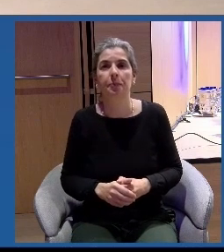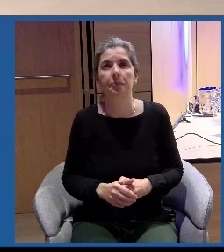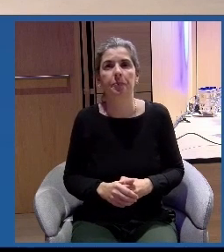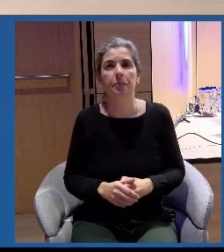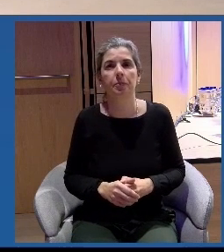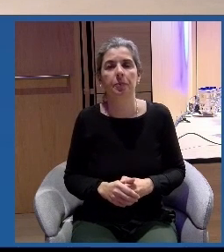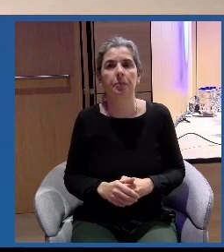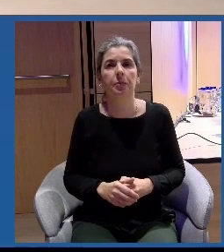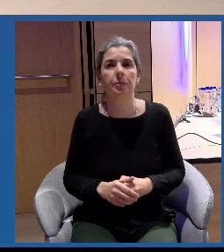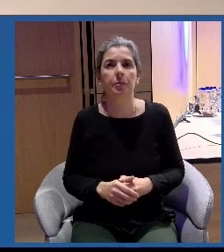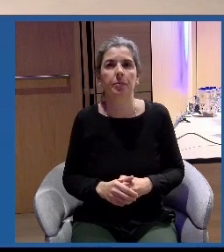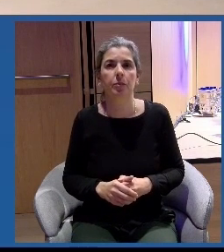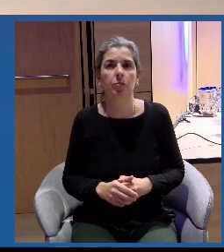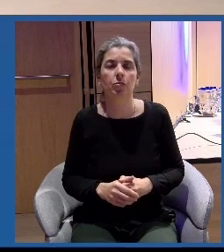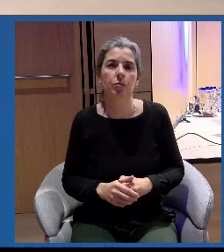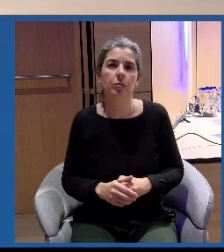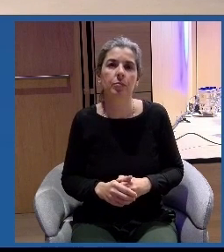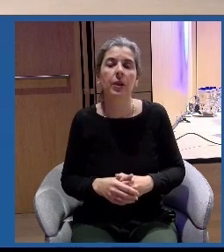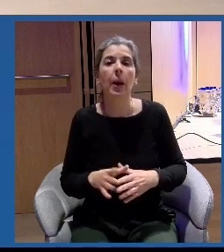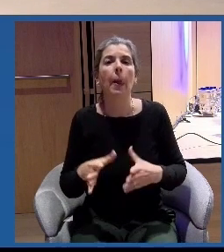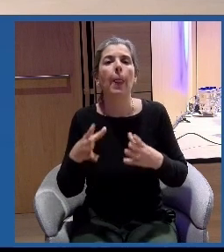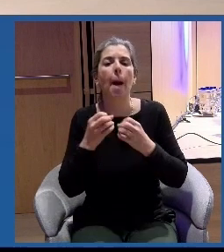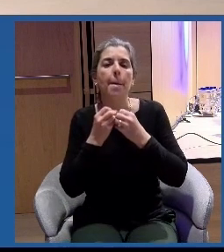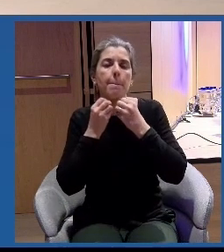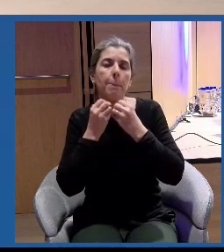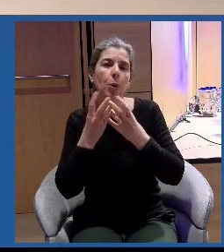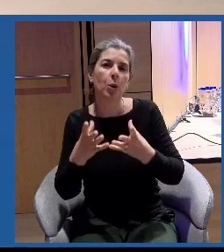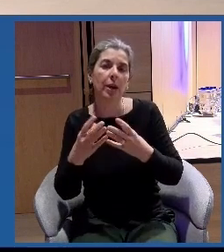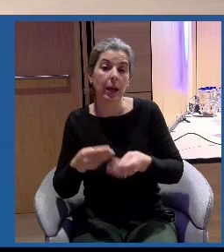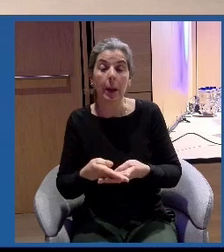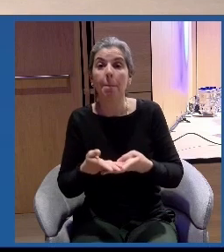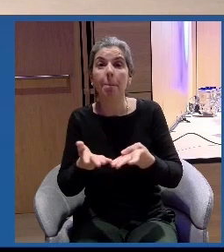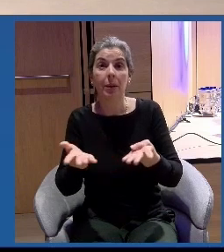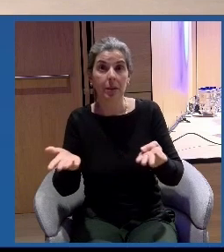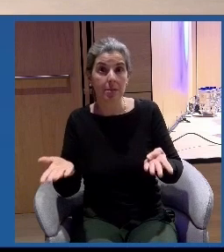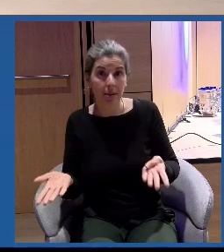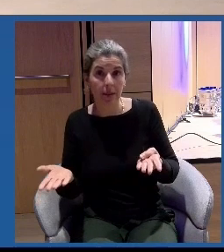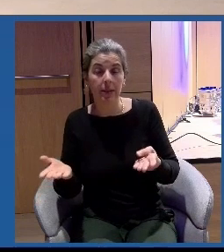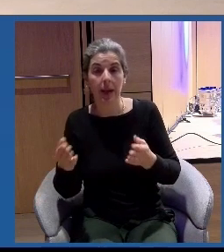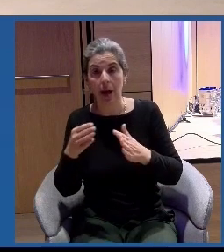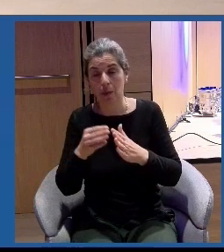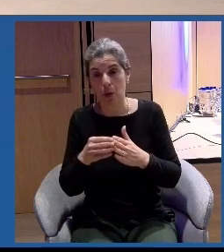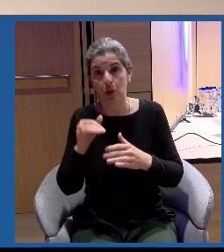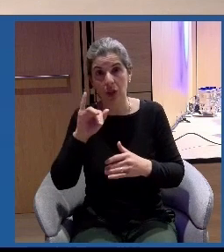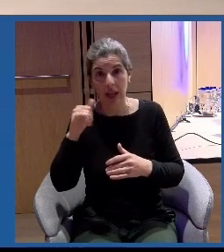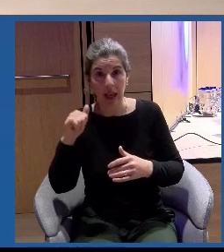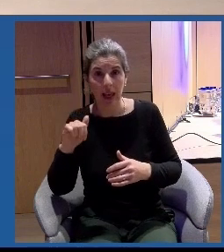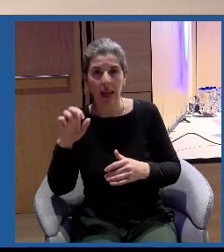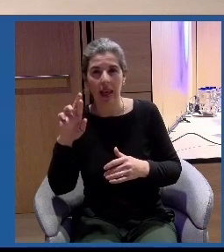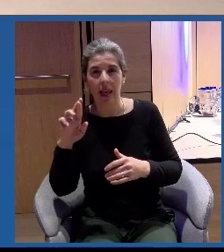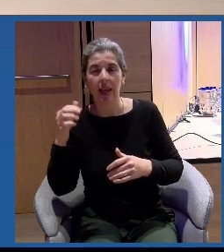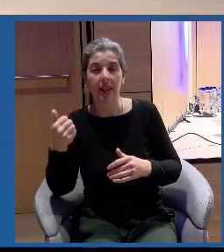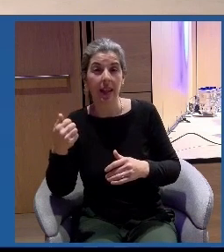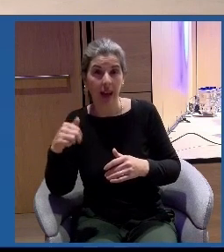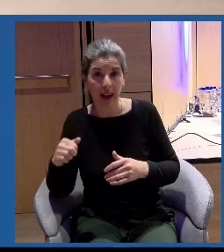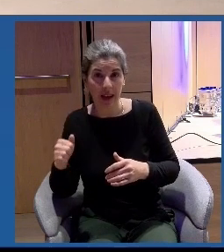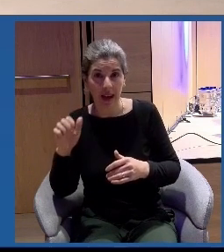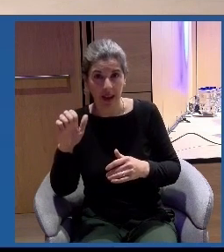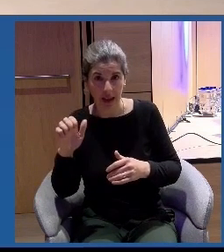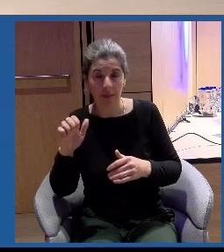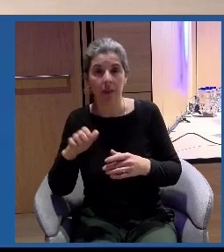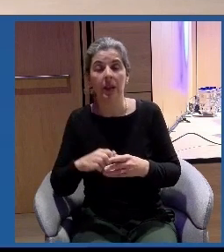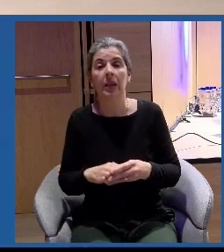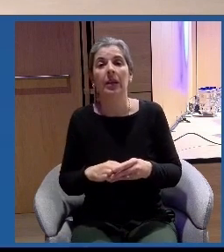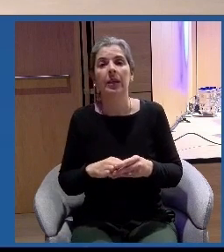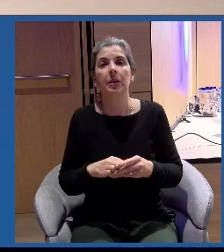Entre una de las... ¿Por qué presentarles el INTAI hoy en un evento de datos? Bueno, si habrá permeado, digamos, esto de los datos abiertos, que